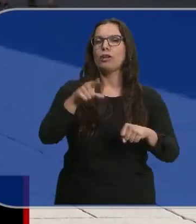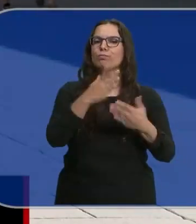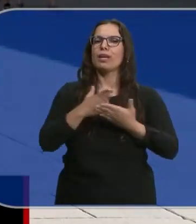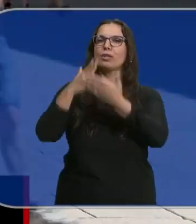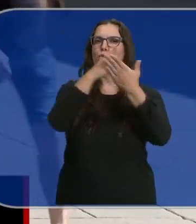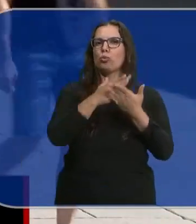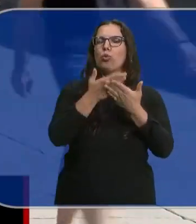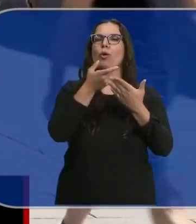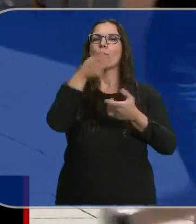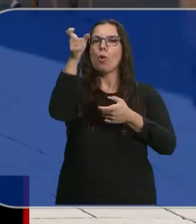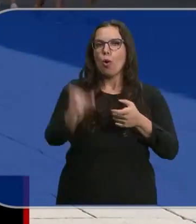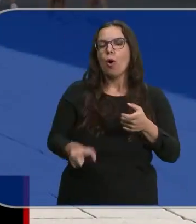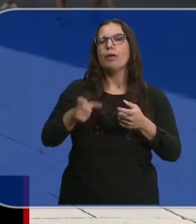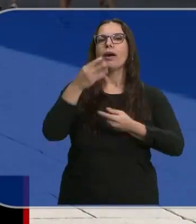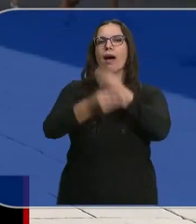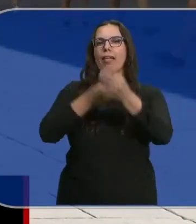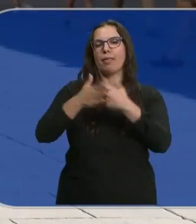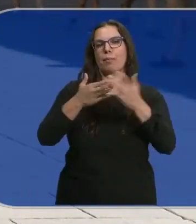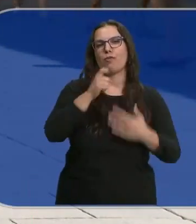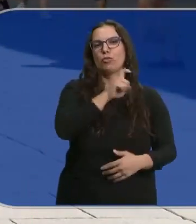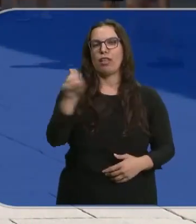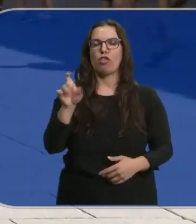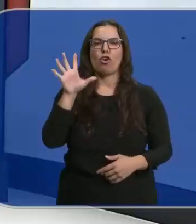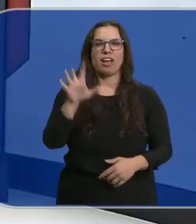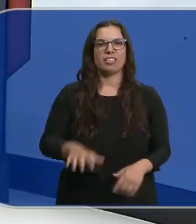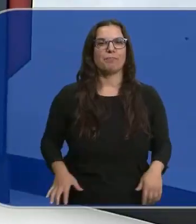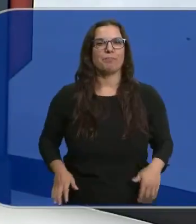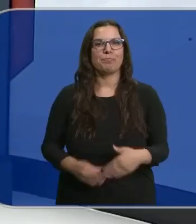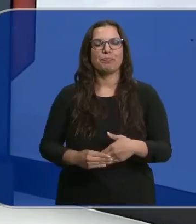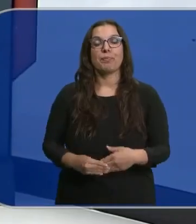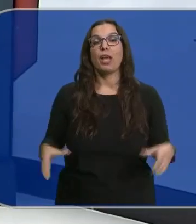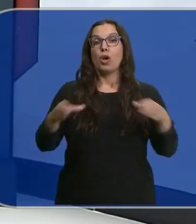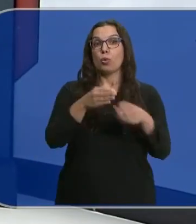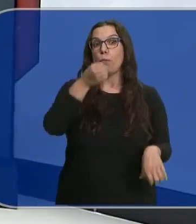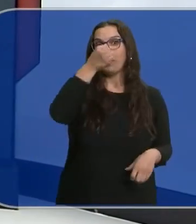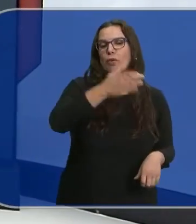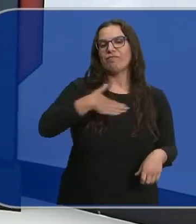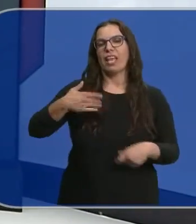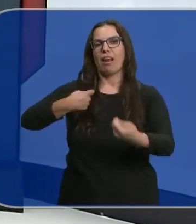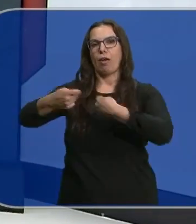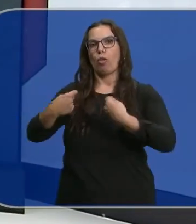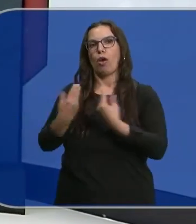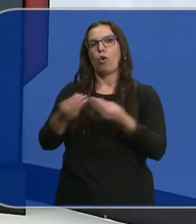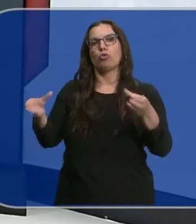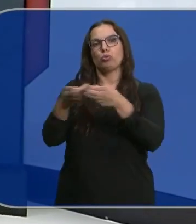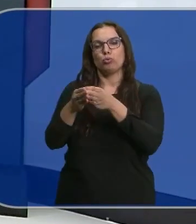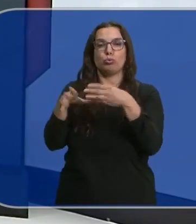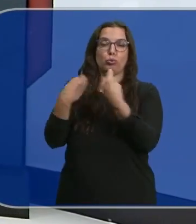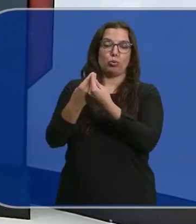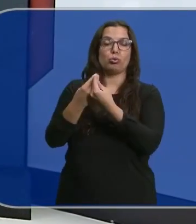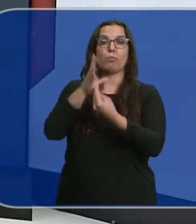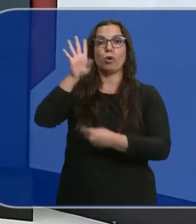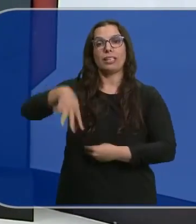un estudio, de un glosario elaborado por la Fundación La Caixa. El Partido Socialista va a negociar con Junts la investidura de